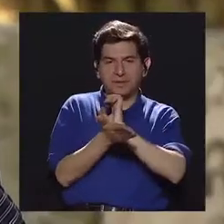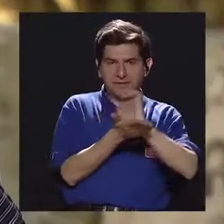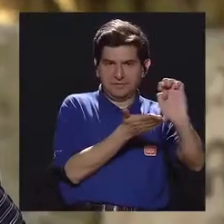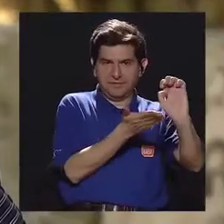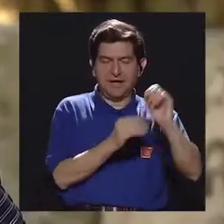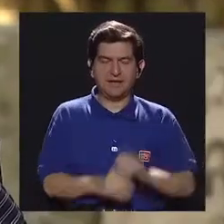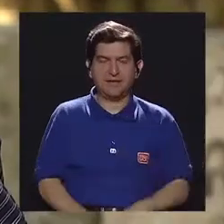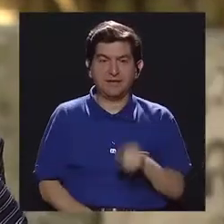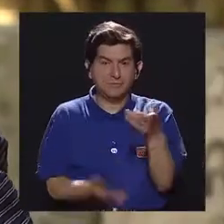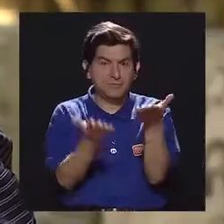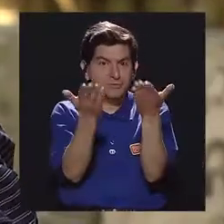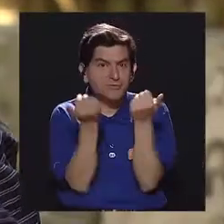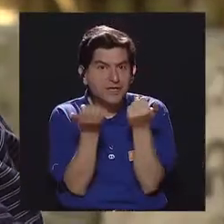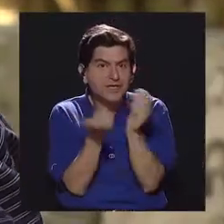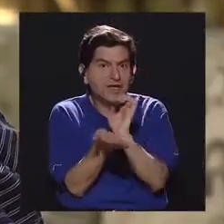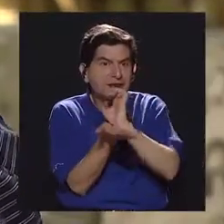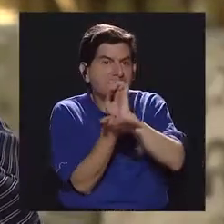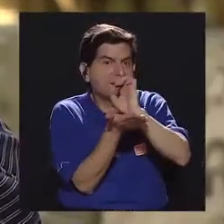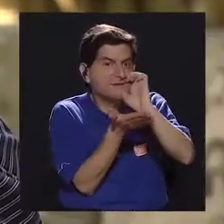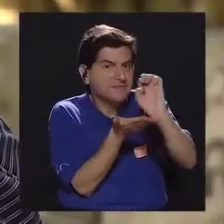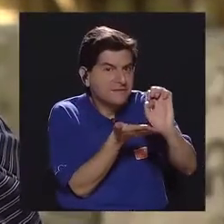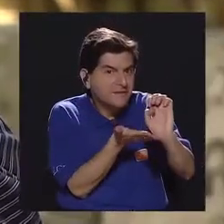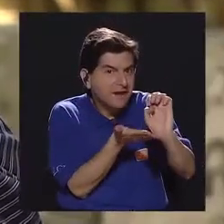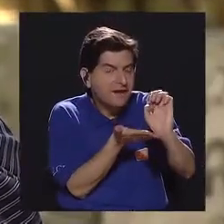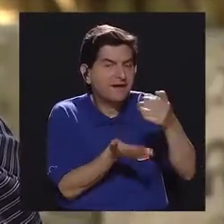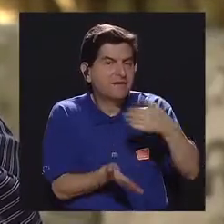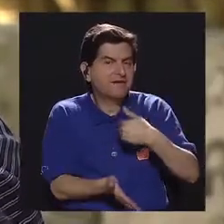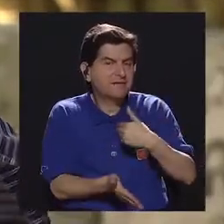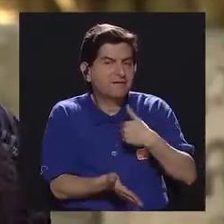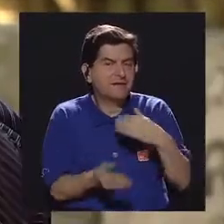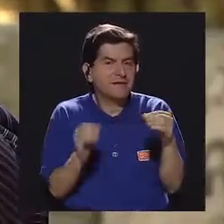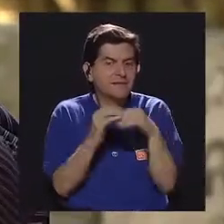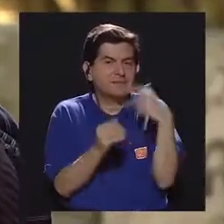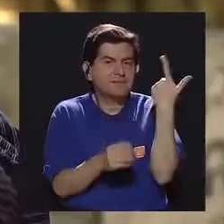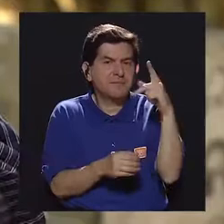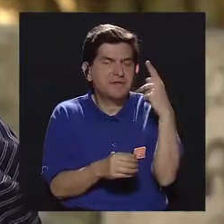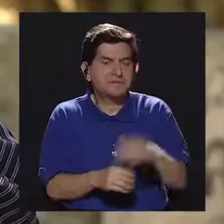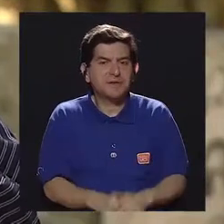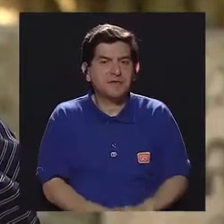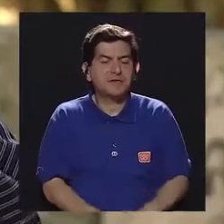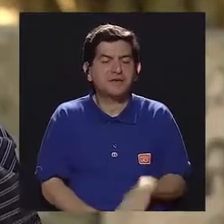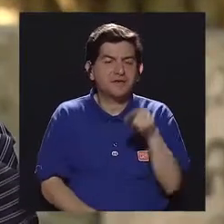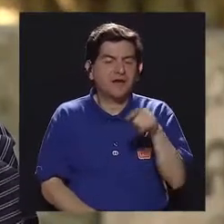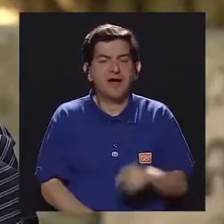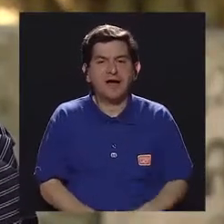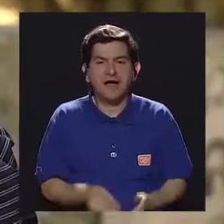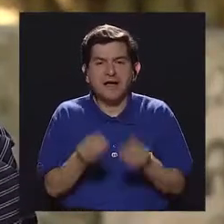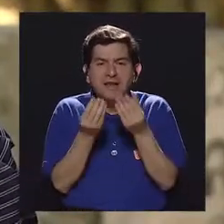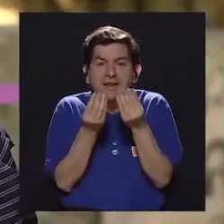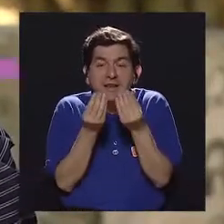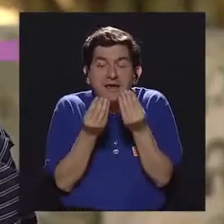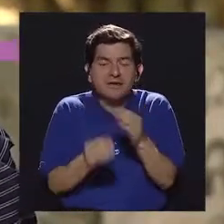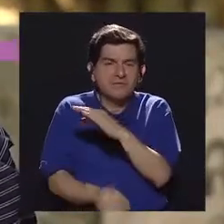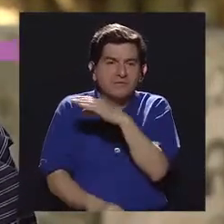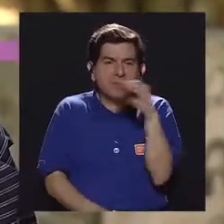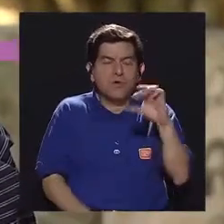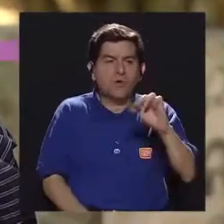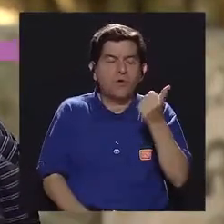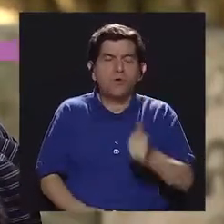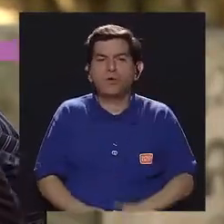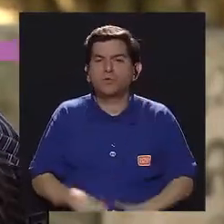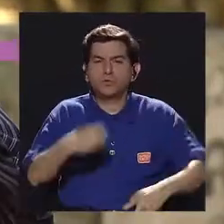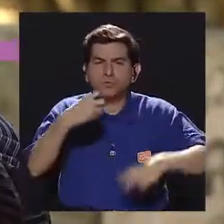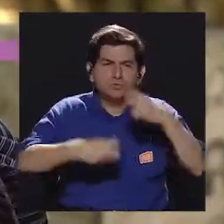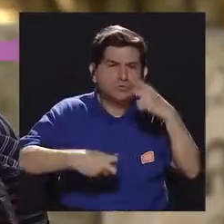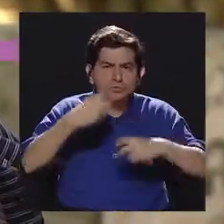preventiva, ¿verdad? Si querés prevenir tener mayor riesgo con el nervio, si querés prevenir tener